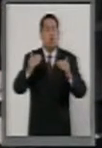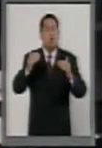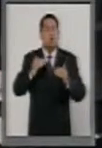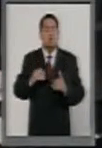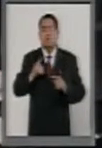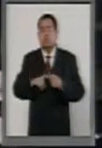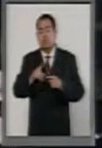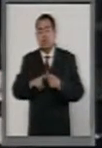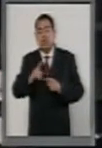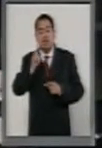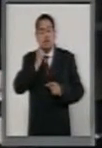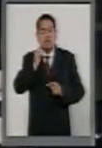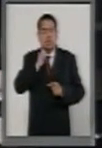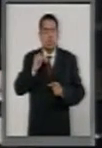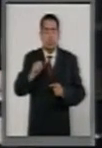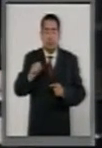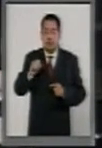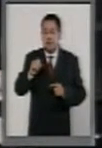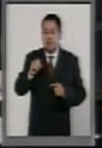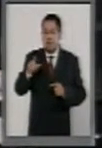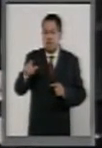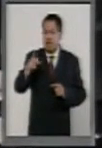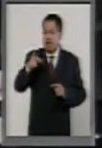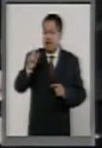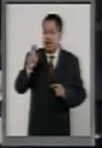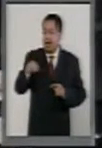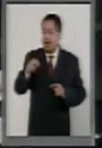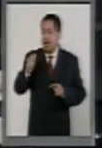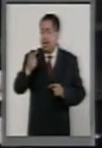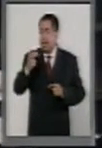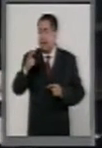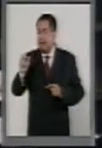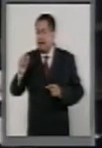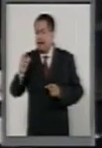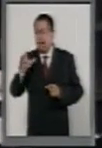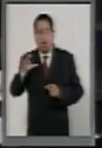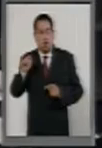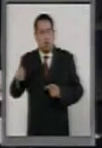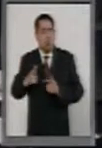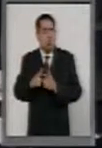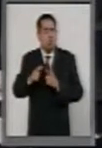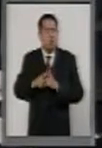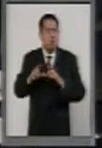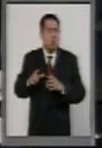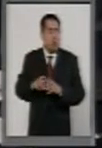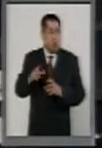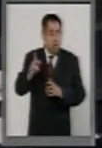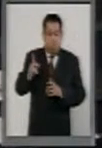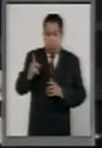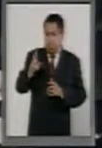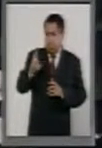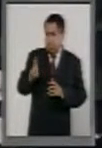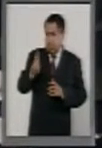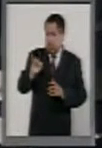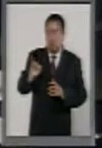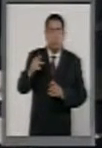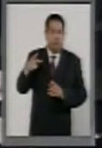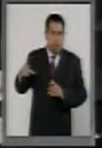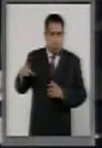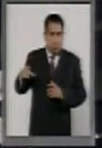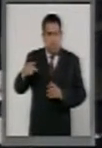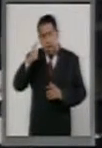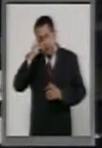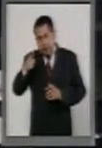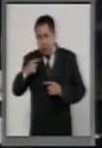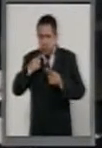De la palabra la senadora Carmen Izaguirre Francos, del Grupo Parlamentario del Partido Revolucionario Institucional,